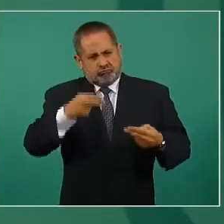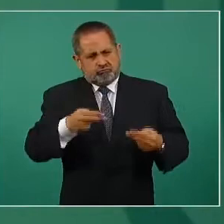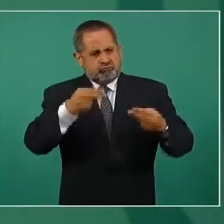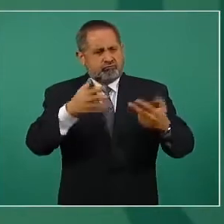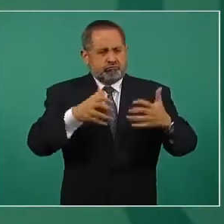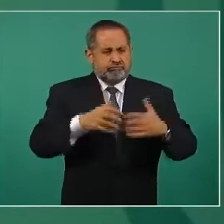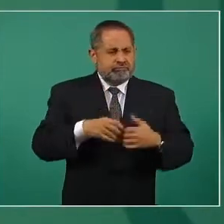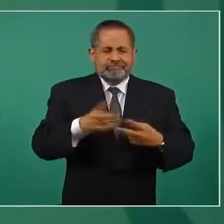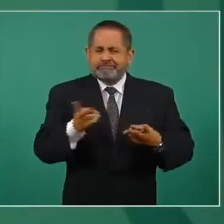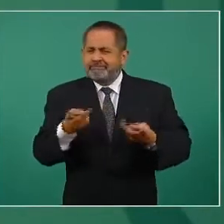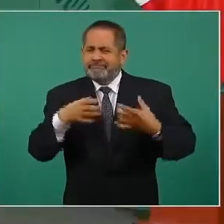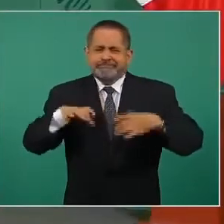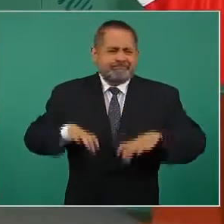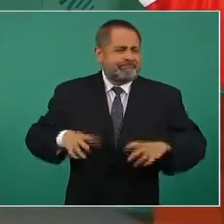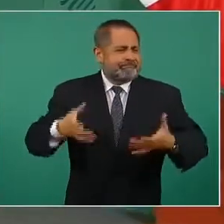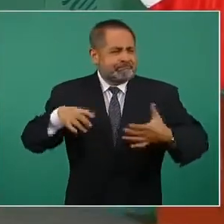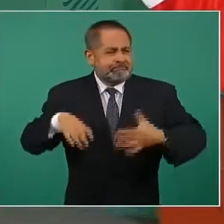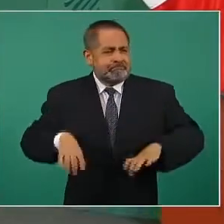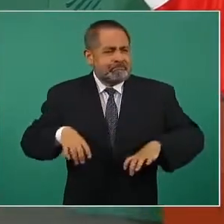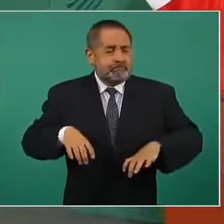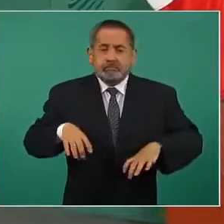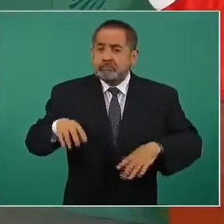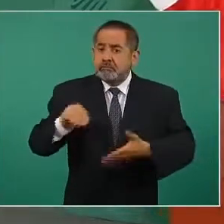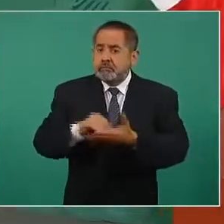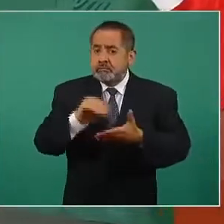y ni siquiera perdían su respetabilidad,